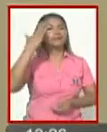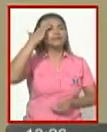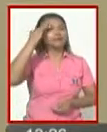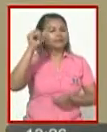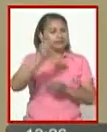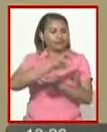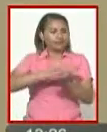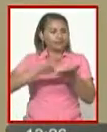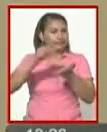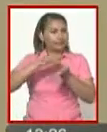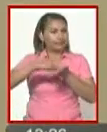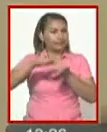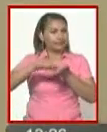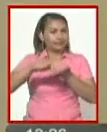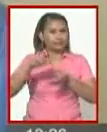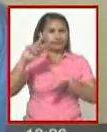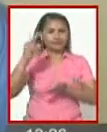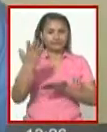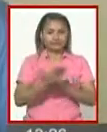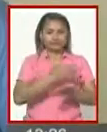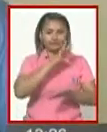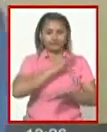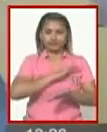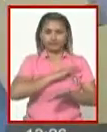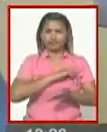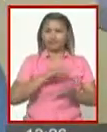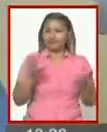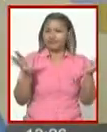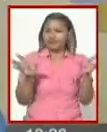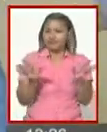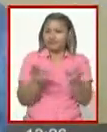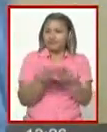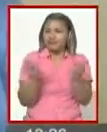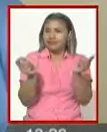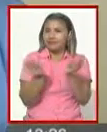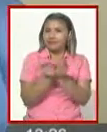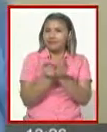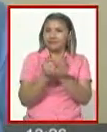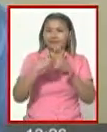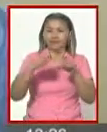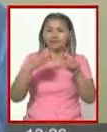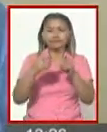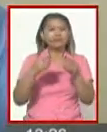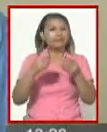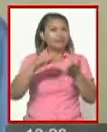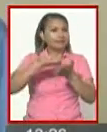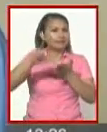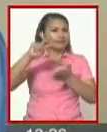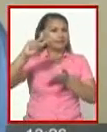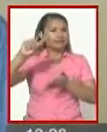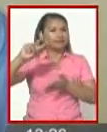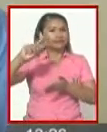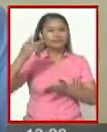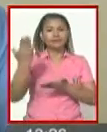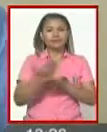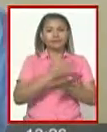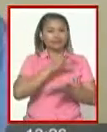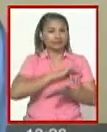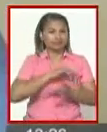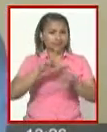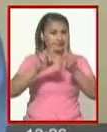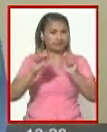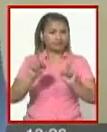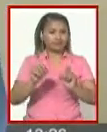tan complicado el pagar un doble aguinaldo entonces las micro y pequeñas empresas pagarán el doble aguinaldo ese es el acuerdo